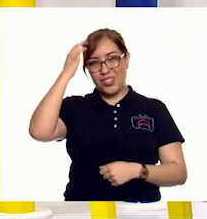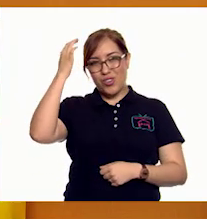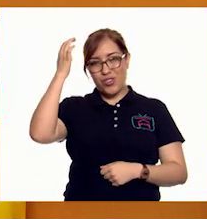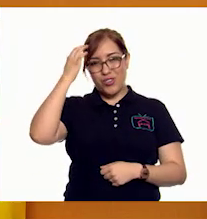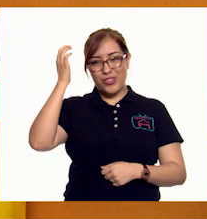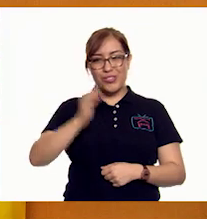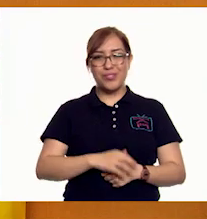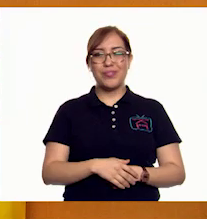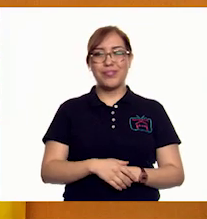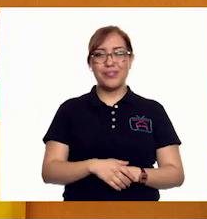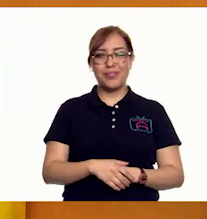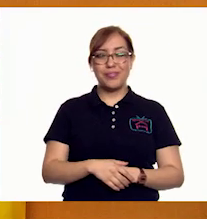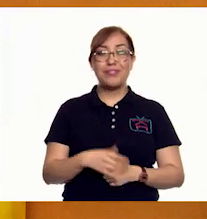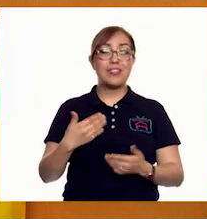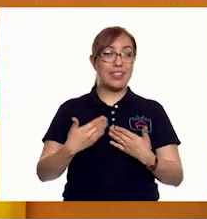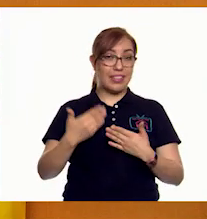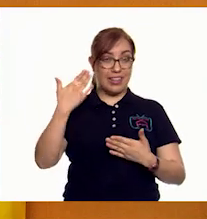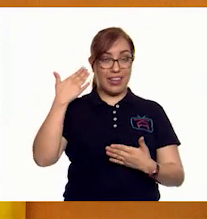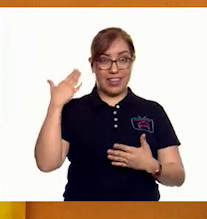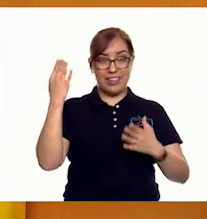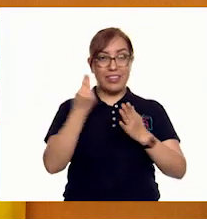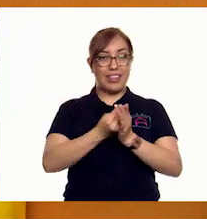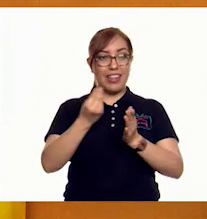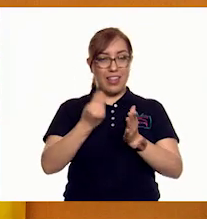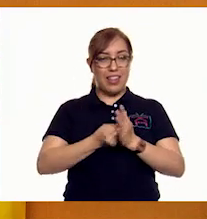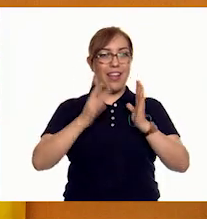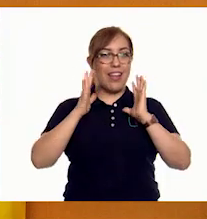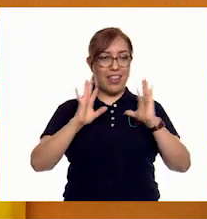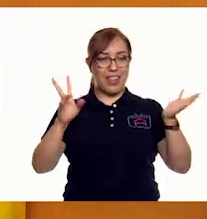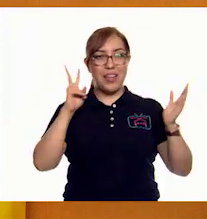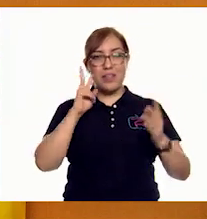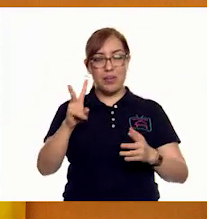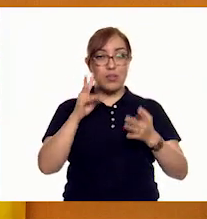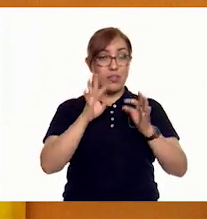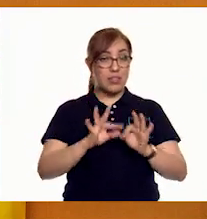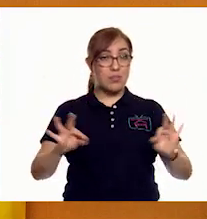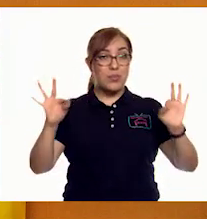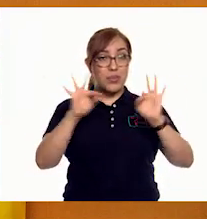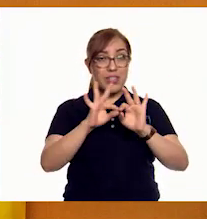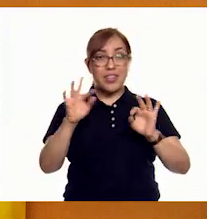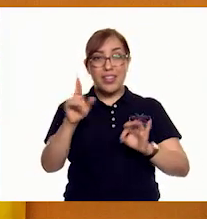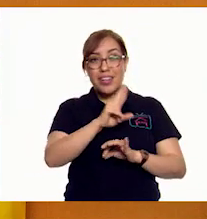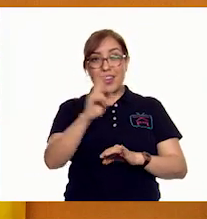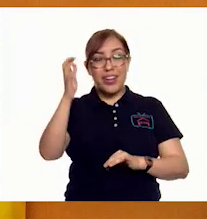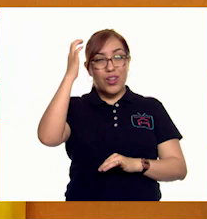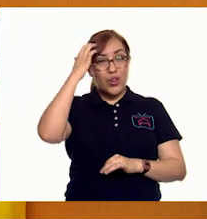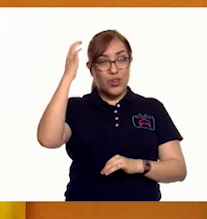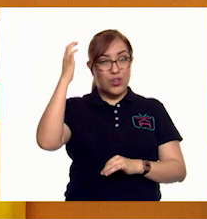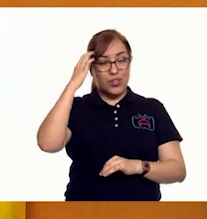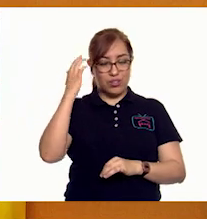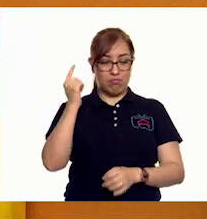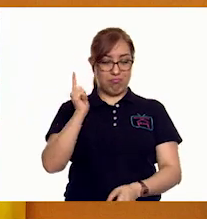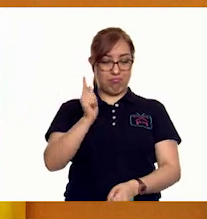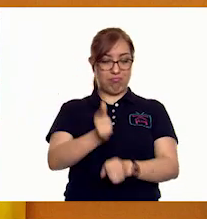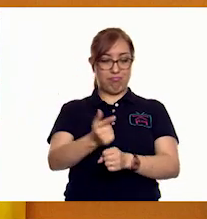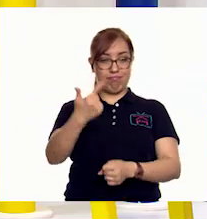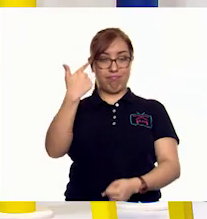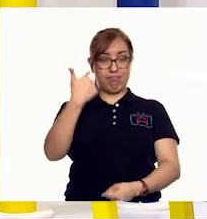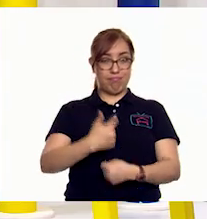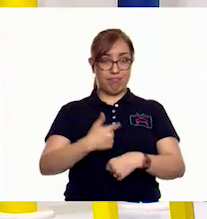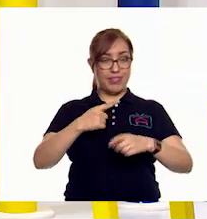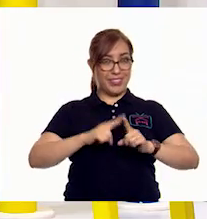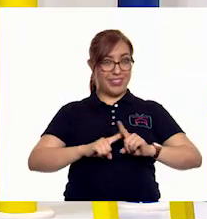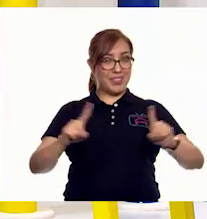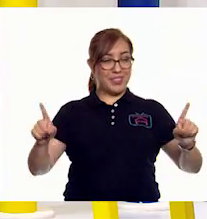razón. Y como vimos en la sesión anterior, también es necesario reconocernos porque así nos identificamos unos de otros. Así es. Te iba a